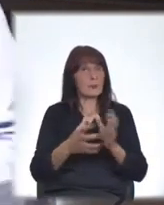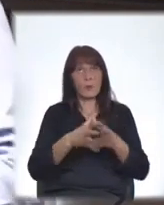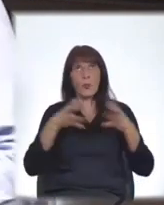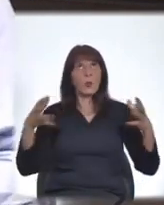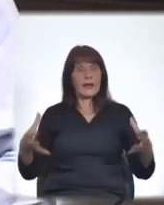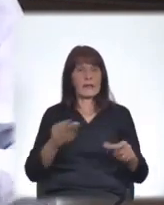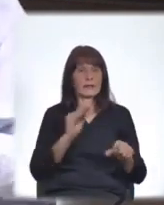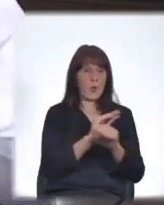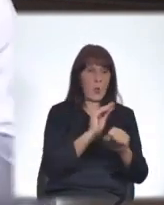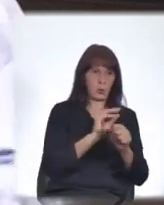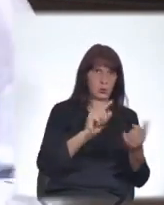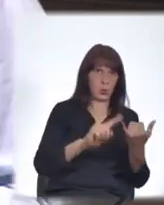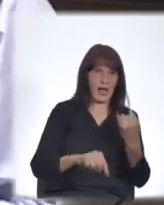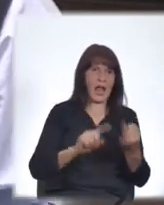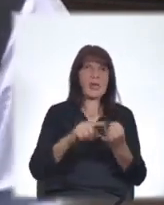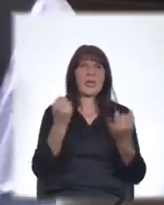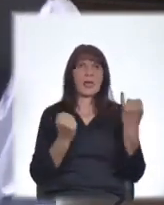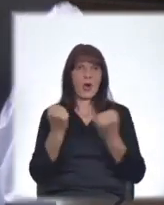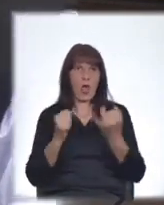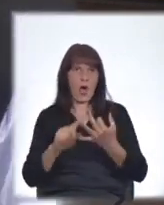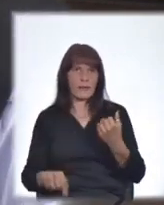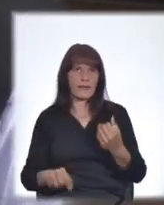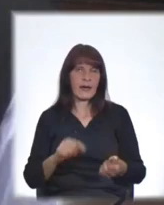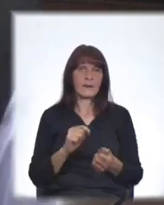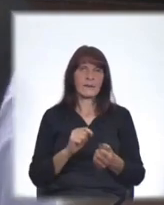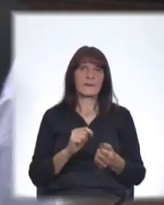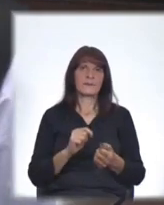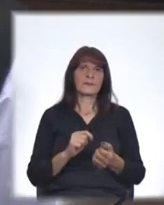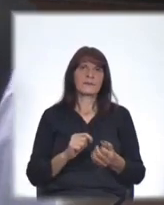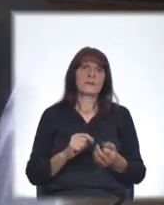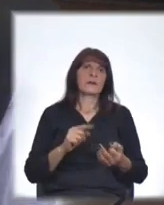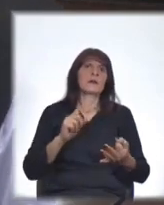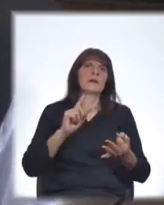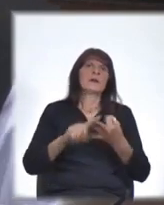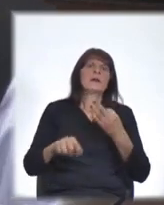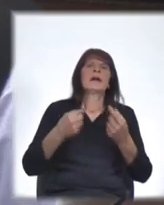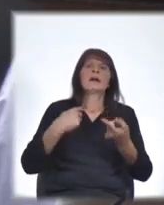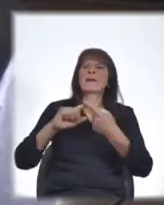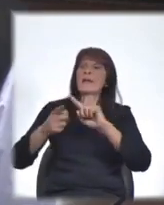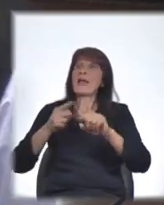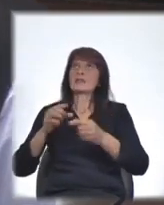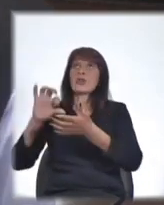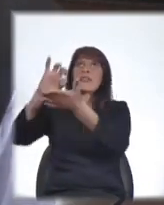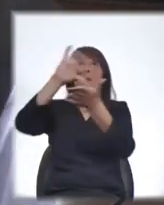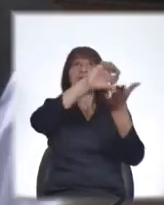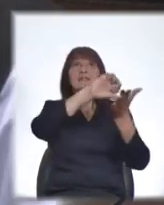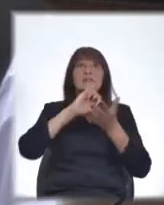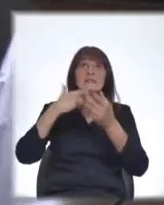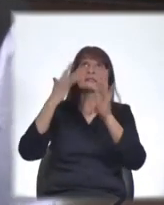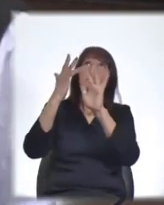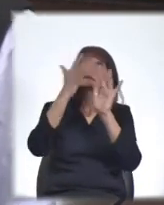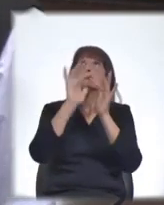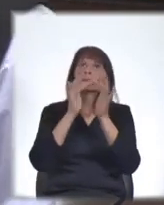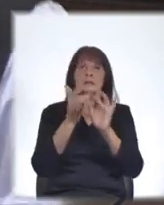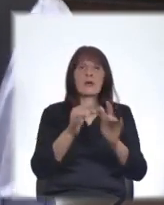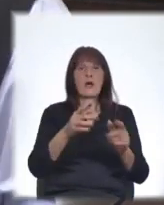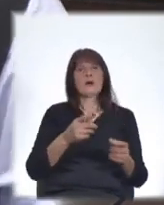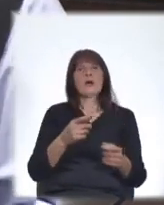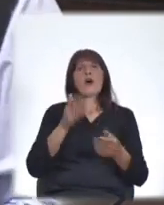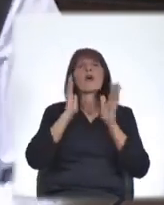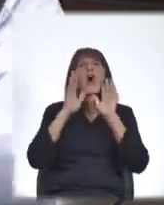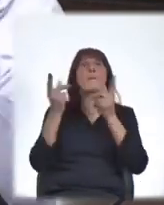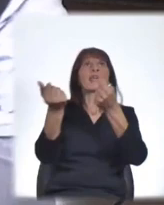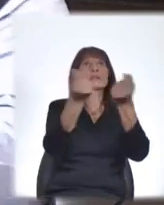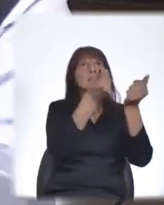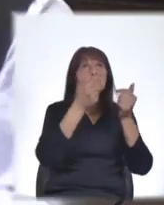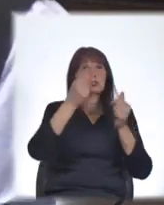área cultural, en el área económica, en términos de la relación entre los países, en términos del comercio internacional,